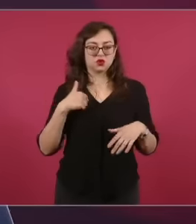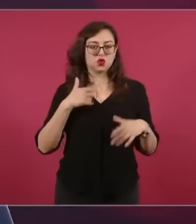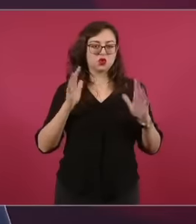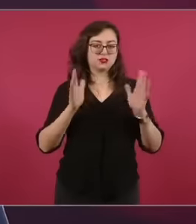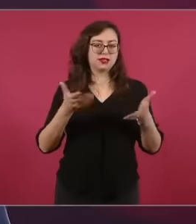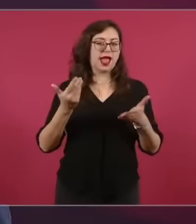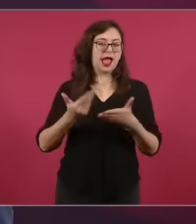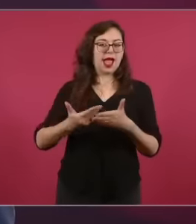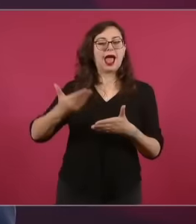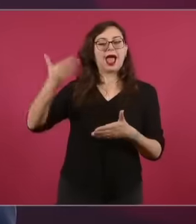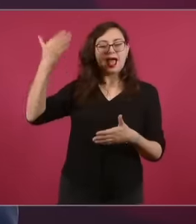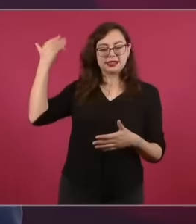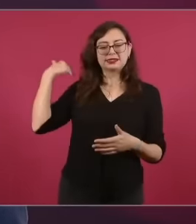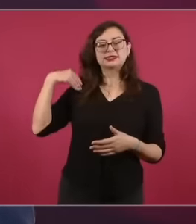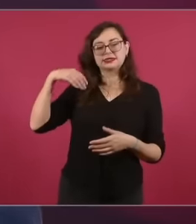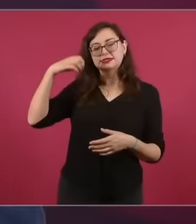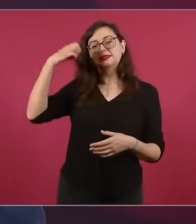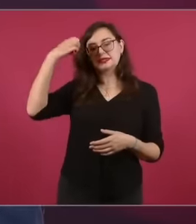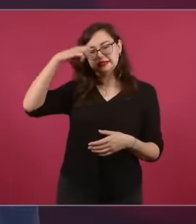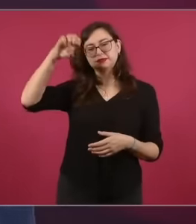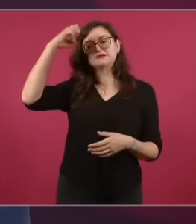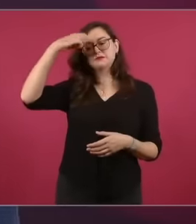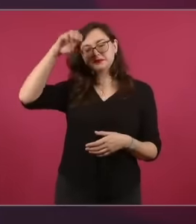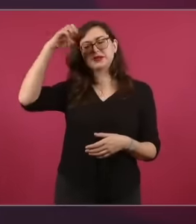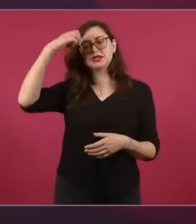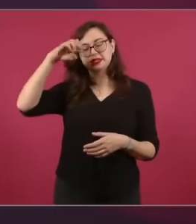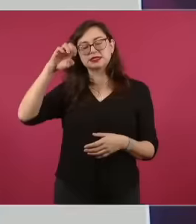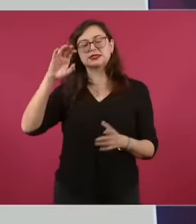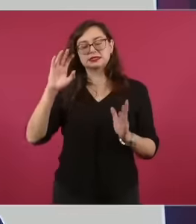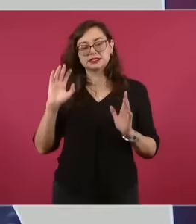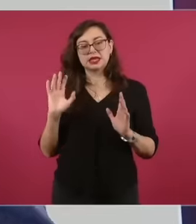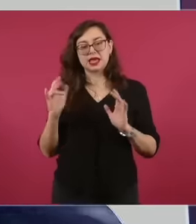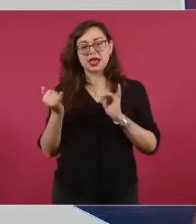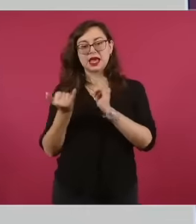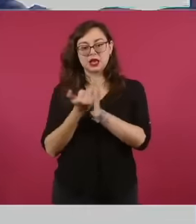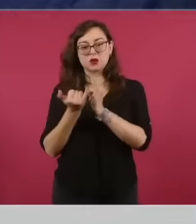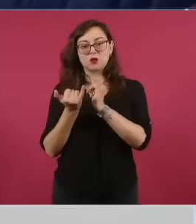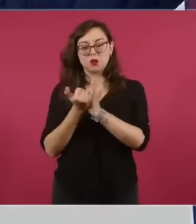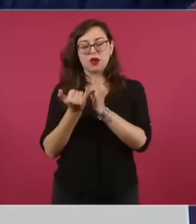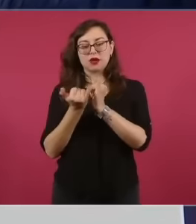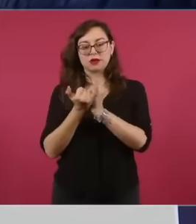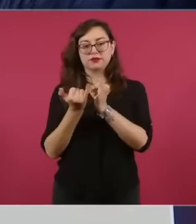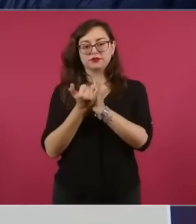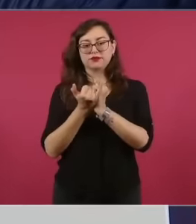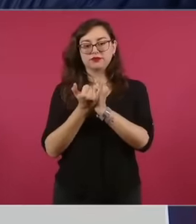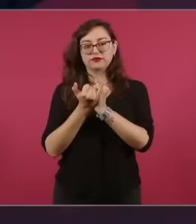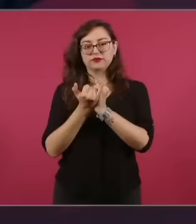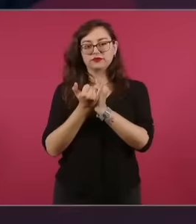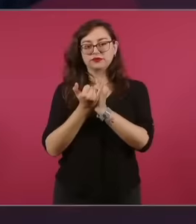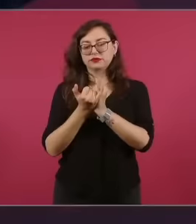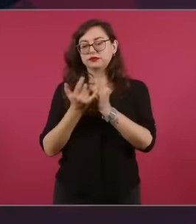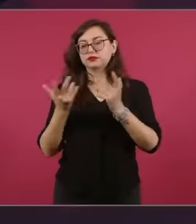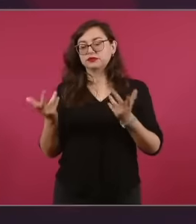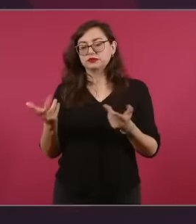y las cosas eran distintas. Entonces había el bloque